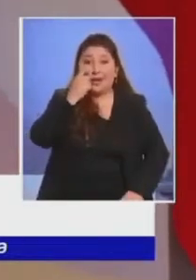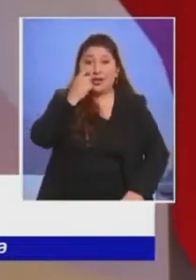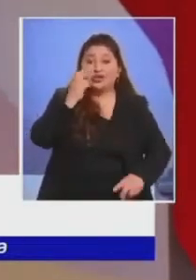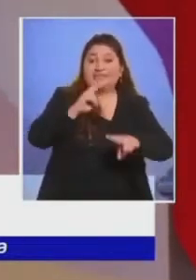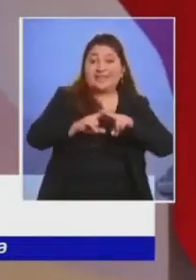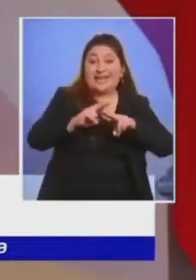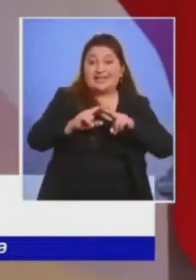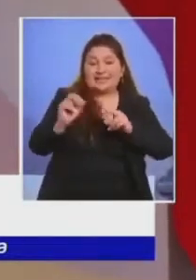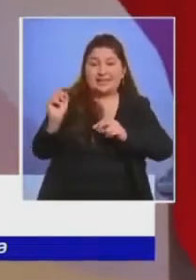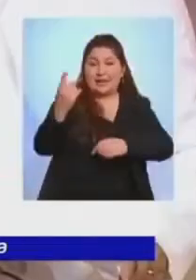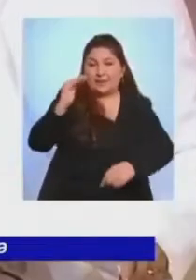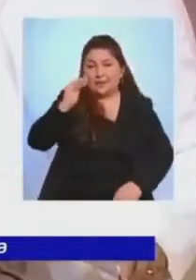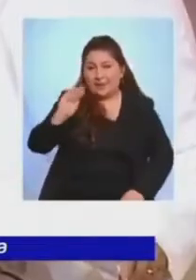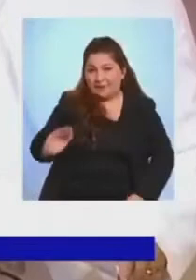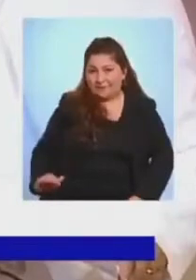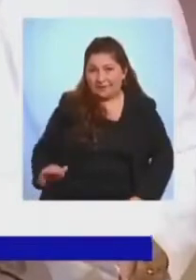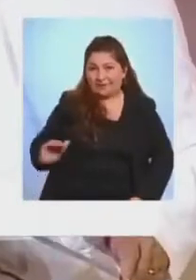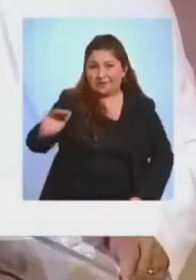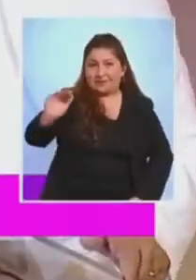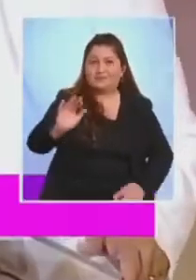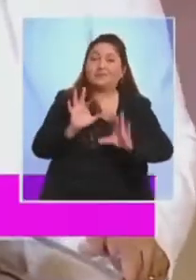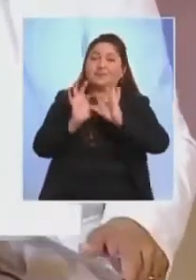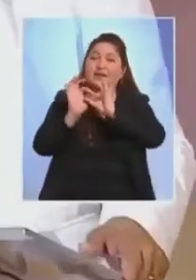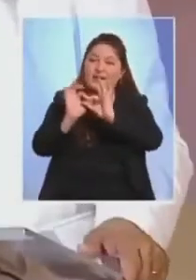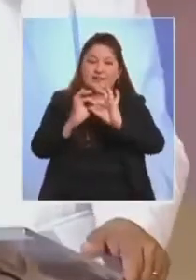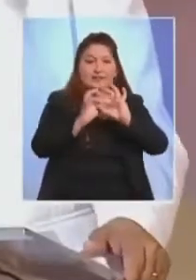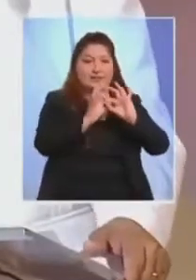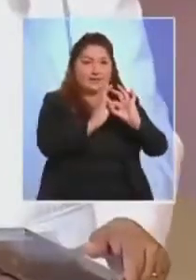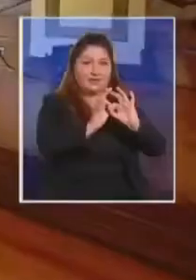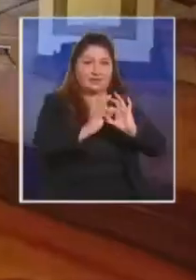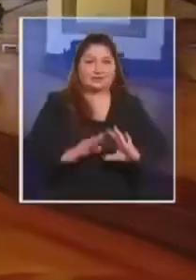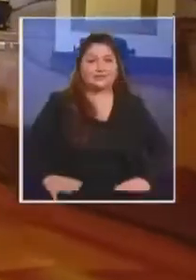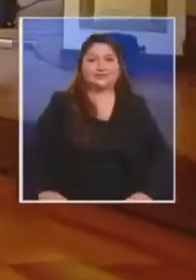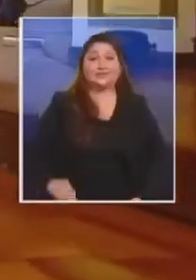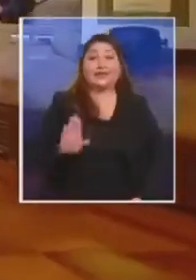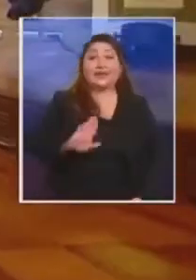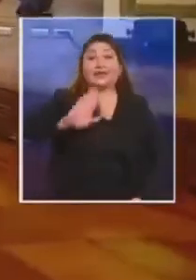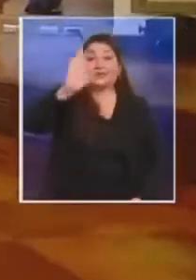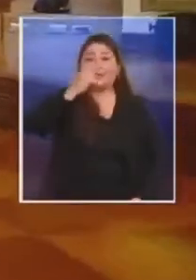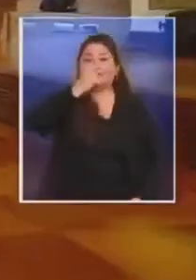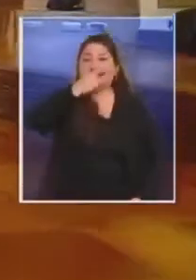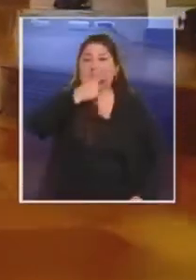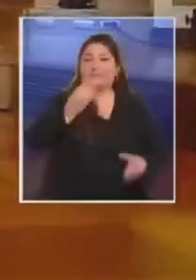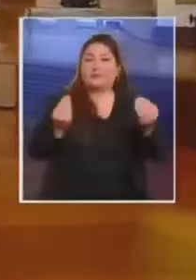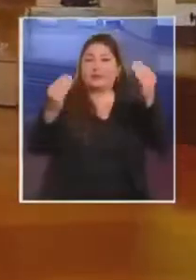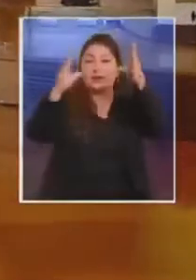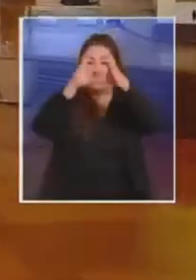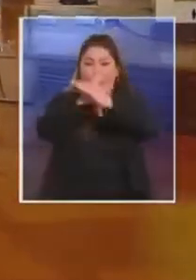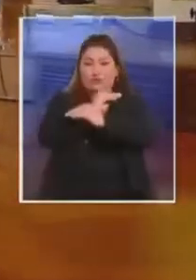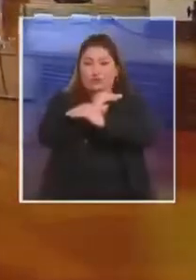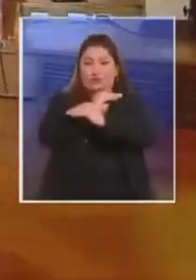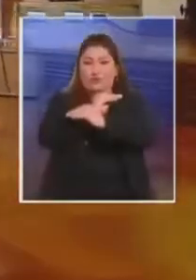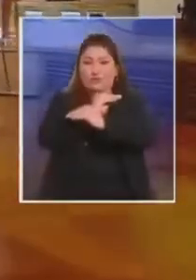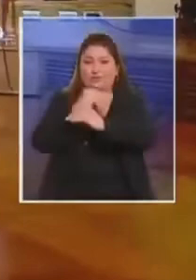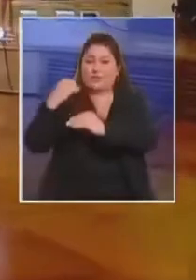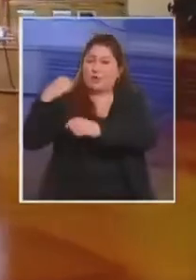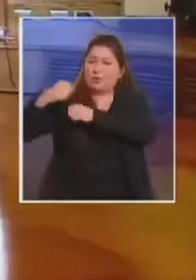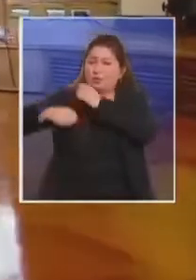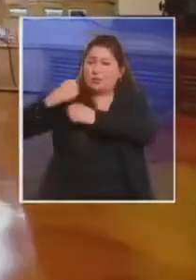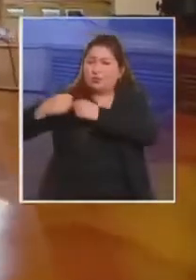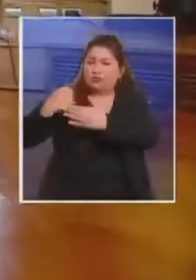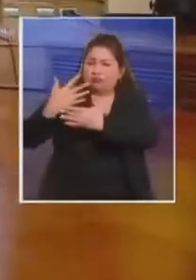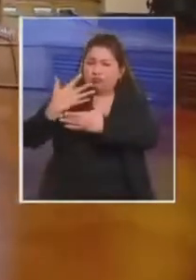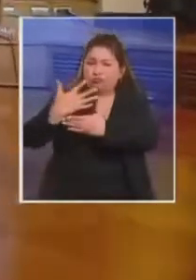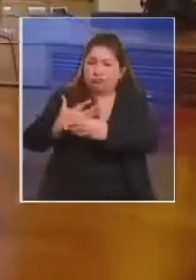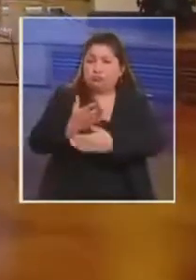la primera infancia. Muchas gracias, señora. Muchas gracias a usted, Sergio. Candidato Sebastián Sichel, buenas noches. Después de muchos años, con mucho